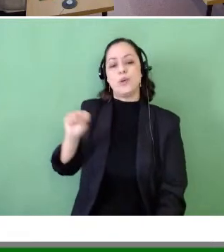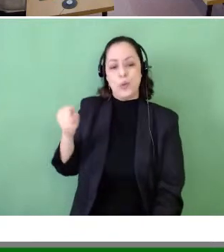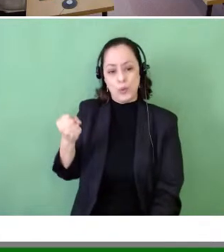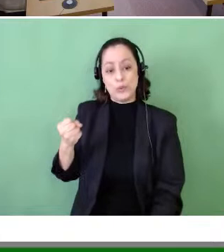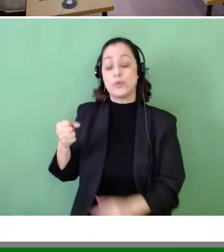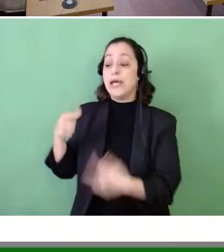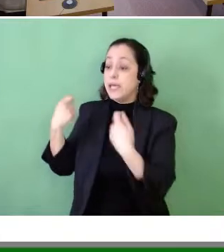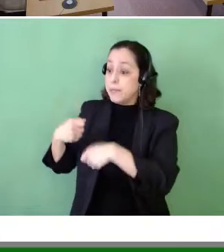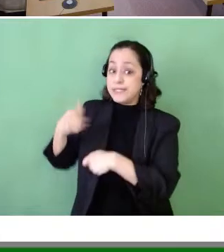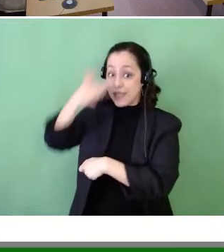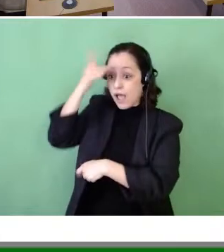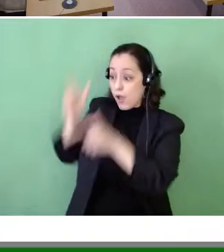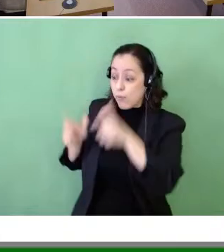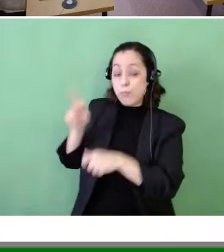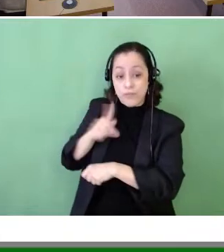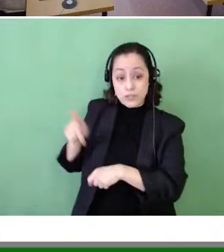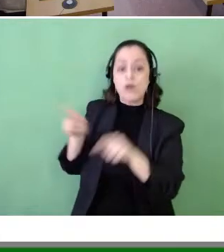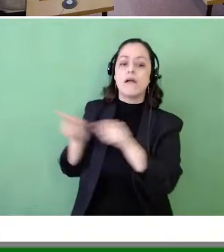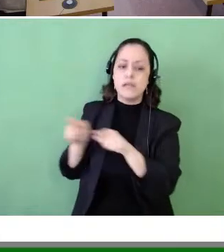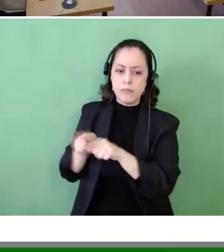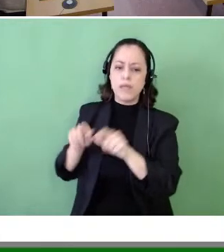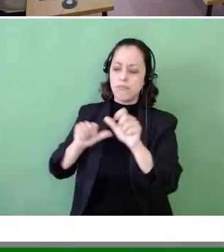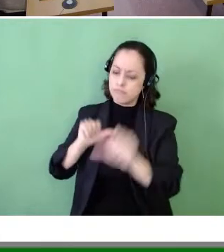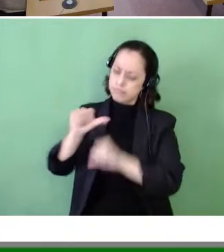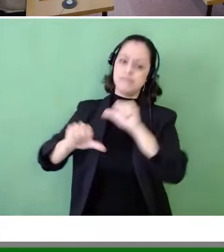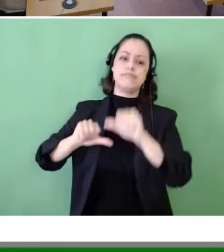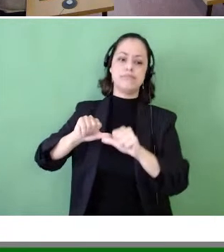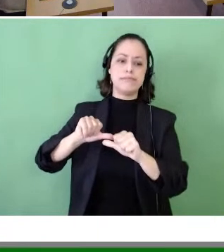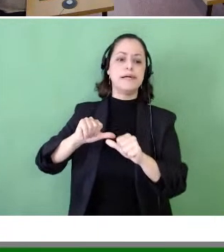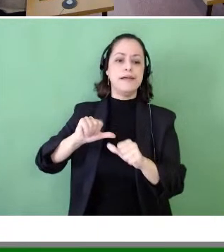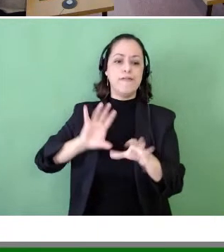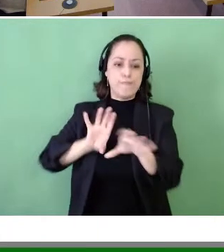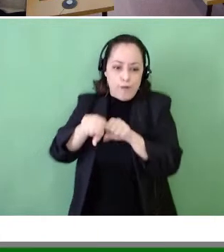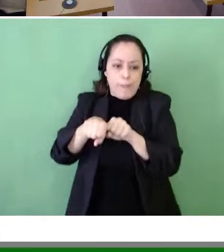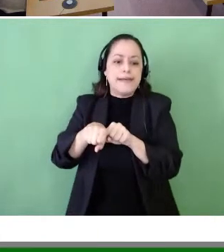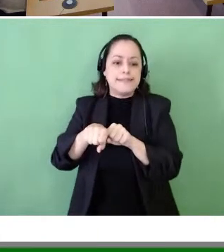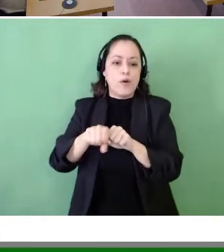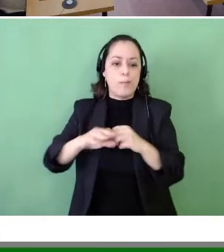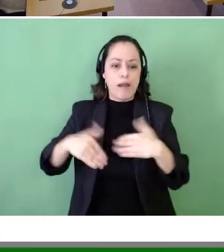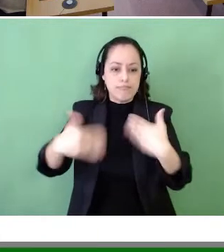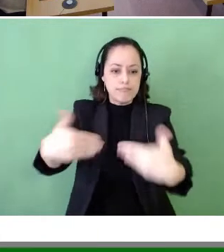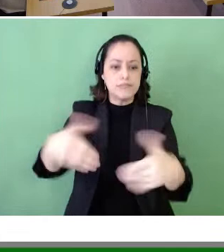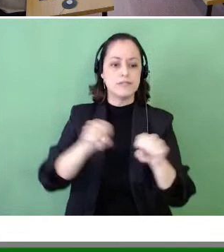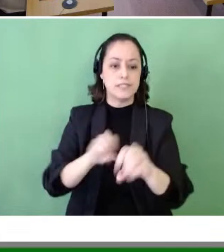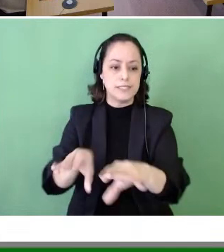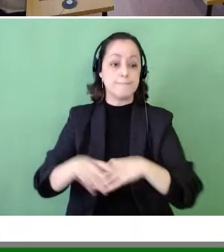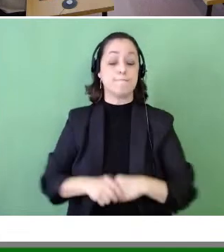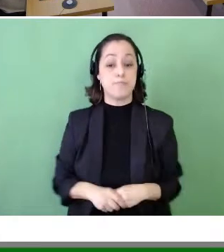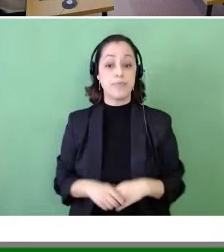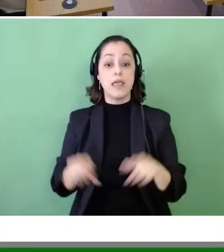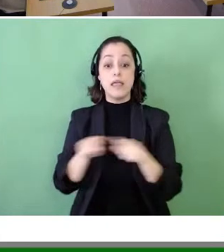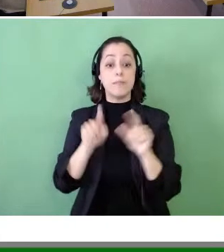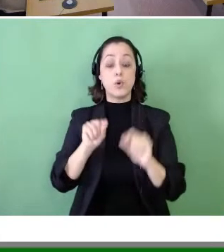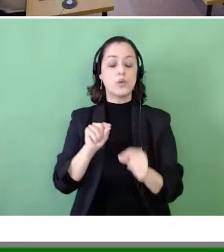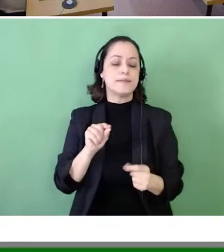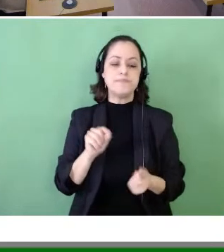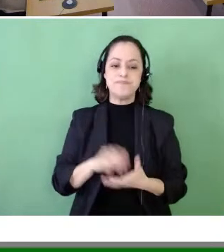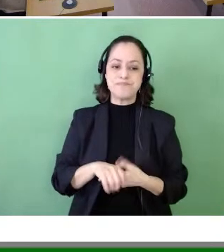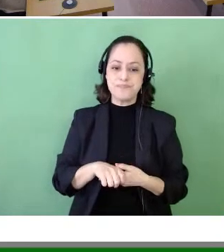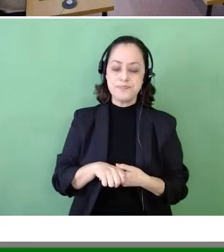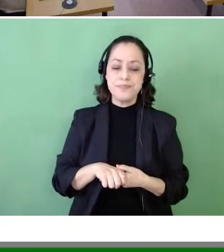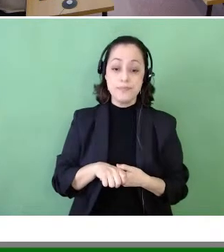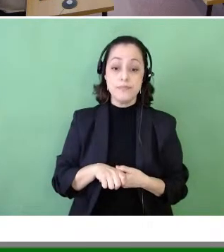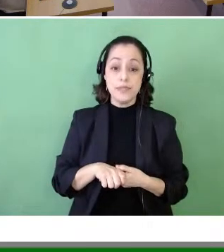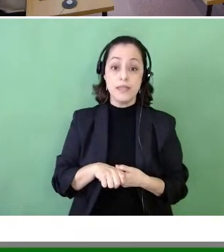pensadas formaciones para los profesores de estos cursos. Acotamos como límites de la investigación a